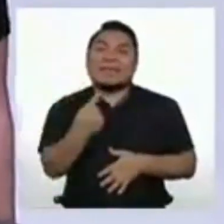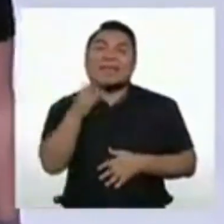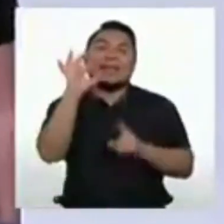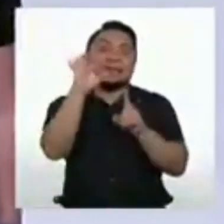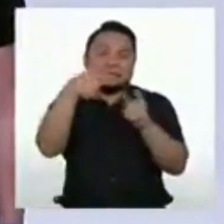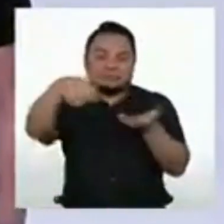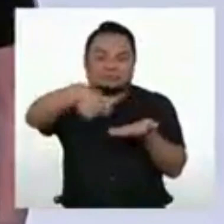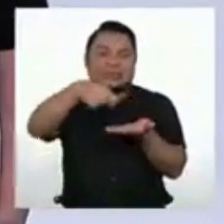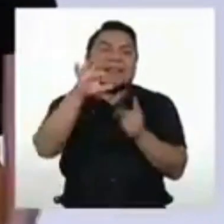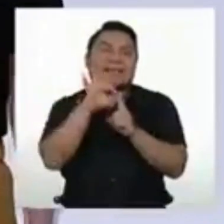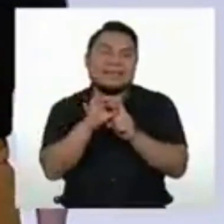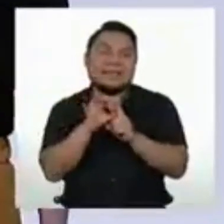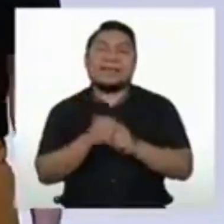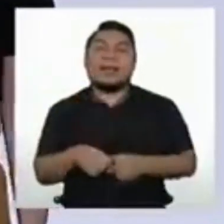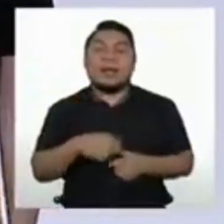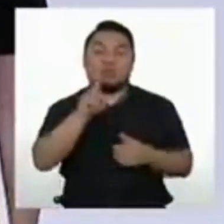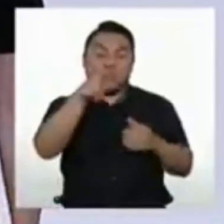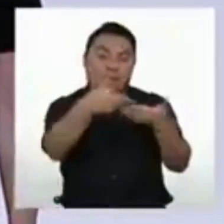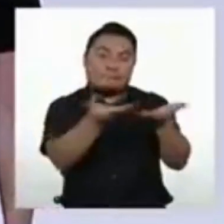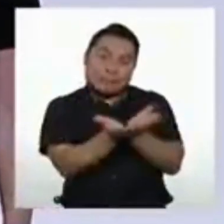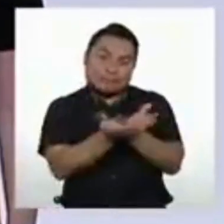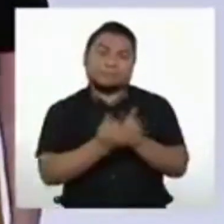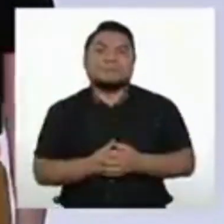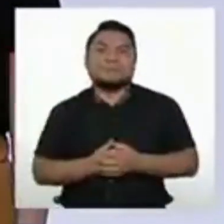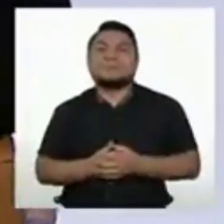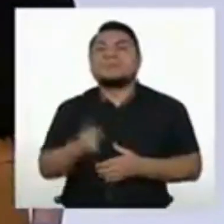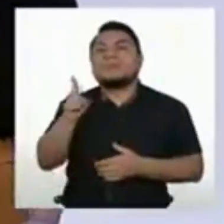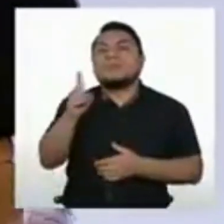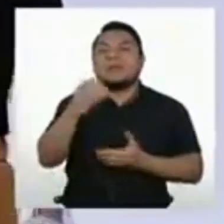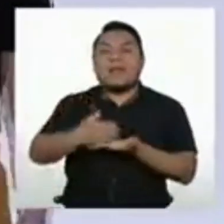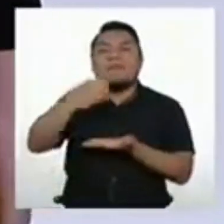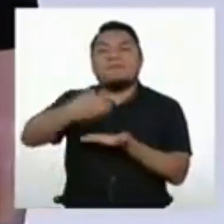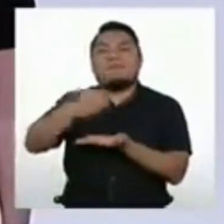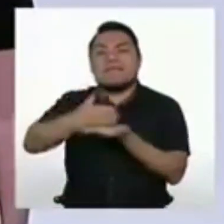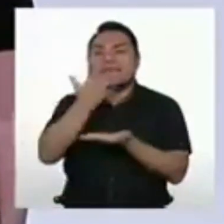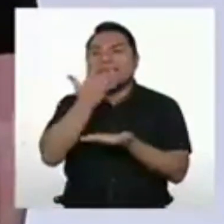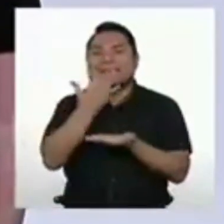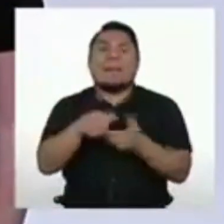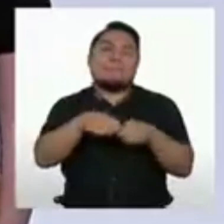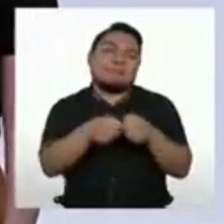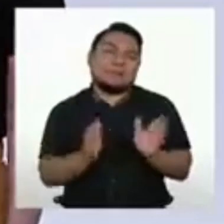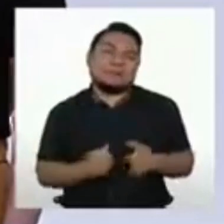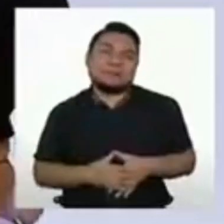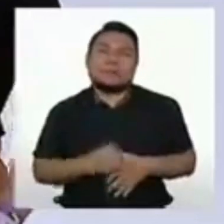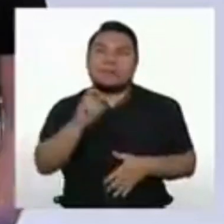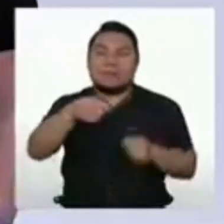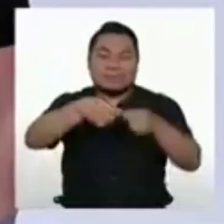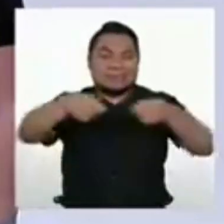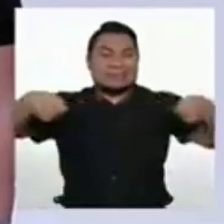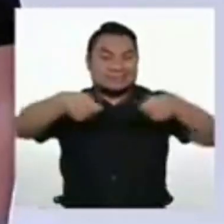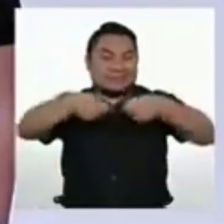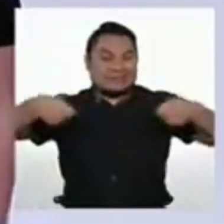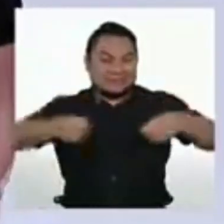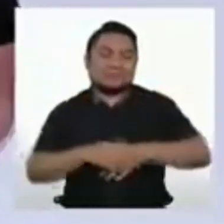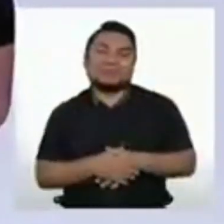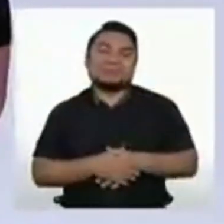arvejas secas. Un plato o recipiente. Un frasco de vidrio o de plástico. Una liga o